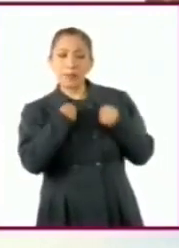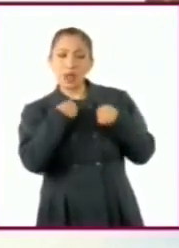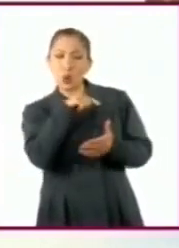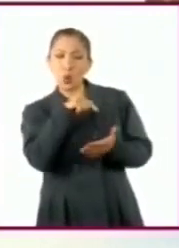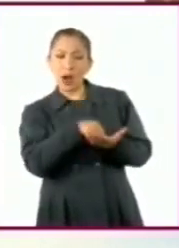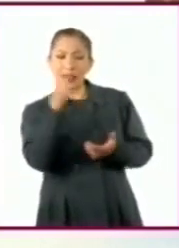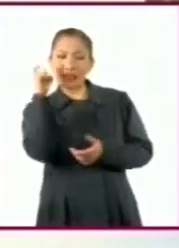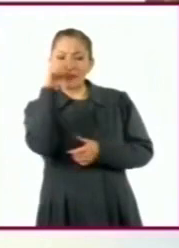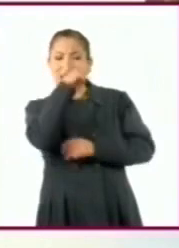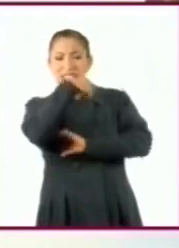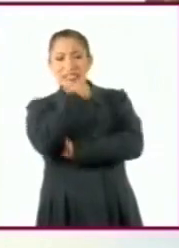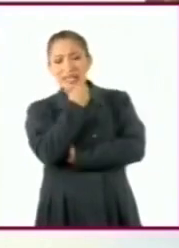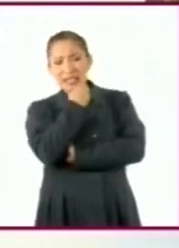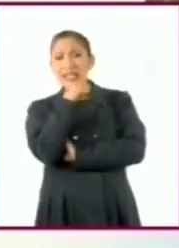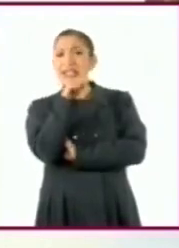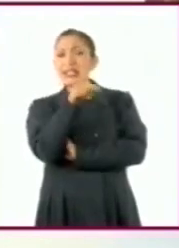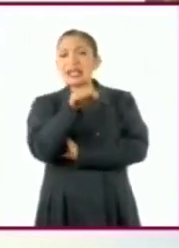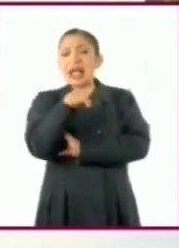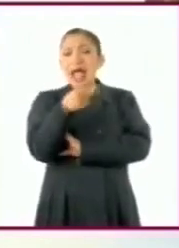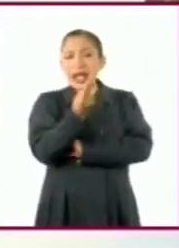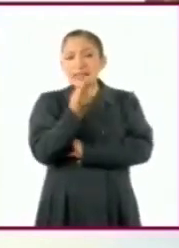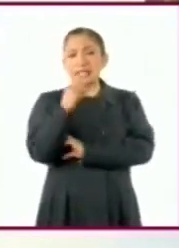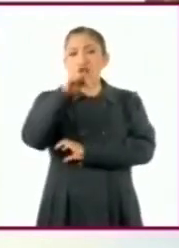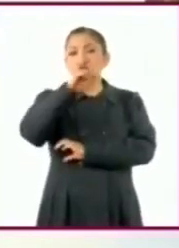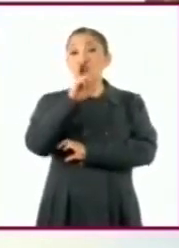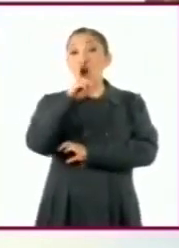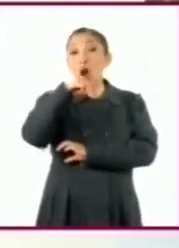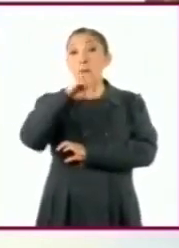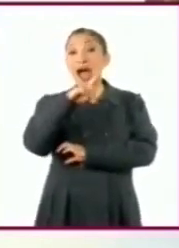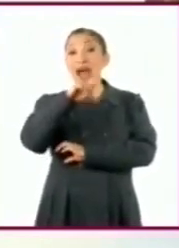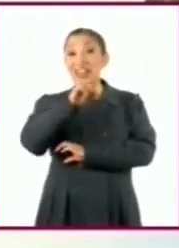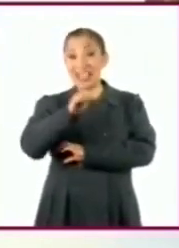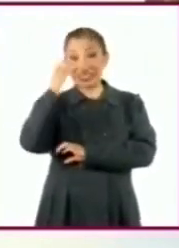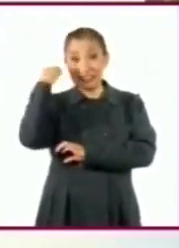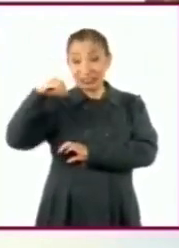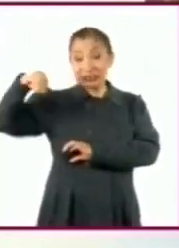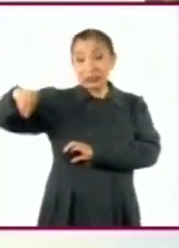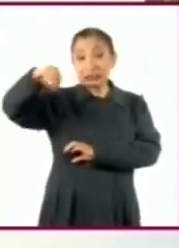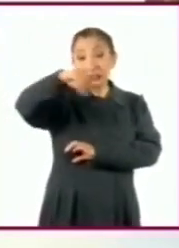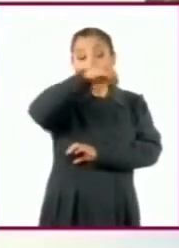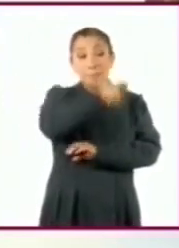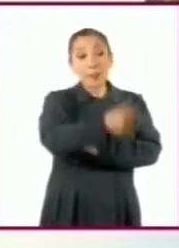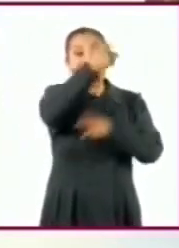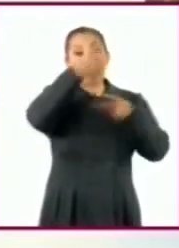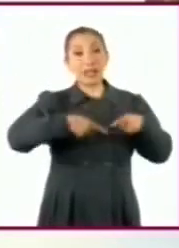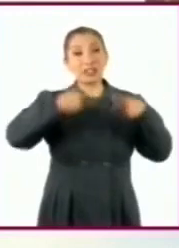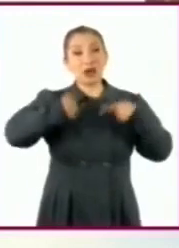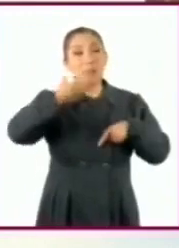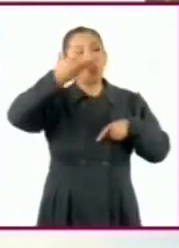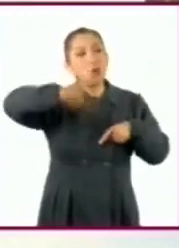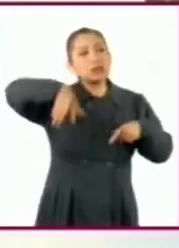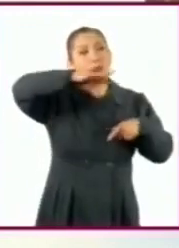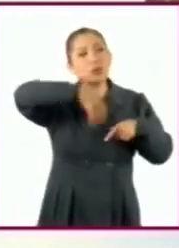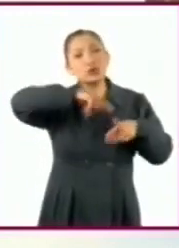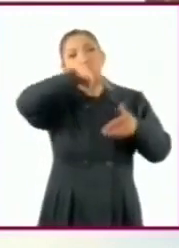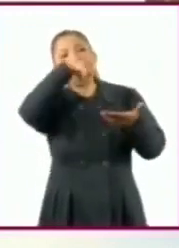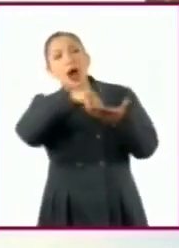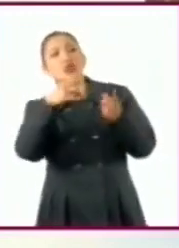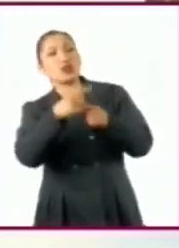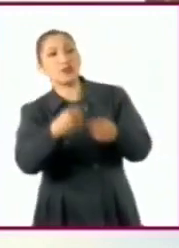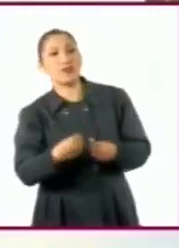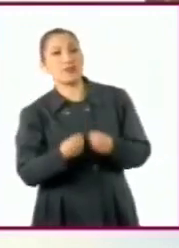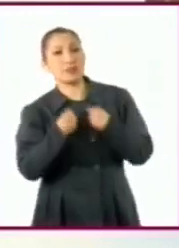inclemente era difícil y de que se trataba de nómadas, esos primeros pobladores empezaron a buscar nuevas tierras para explotar.